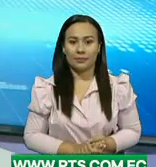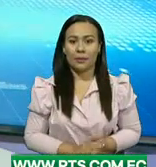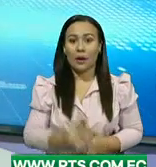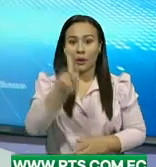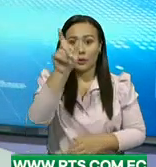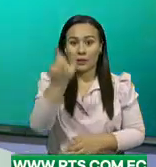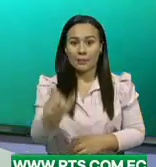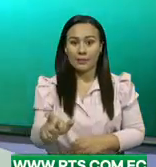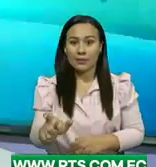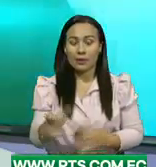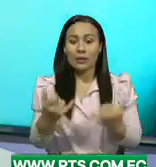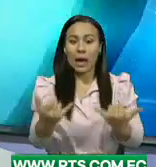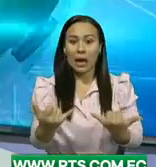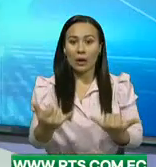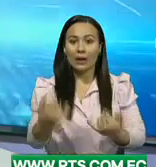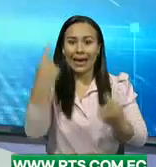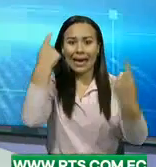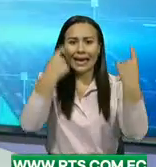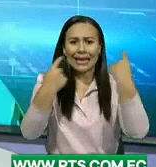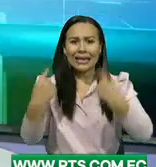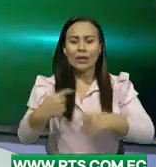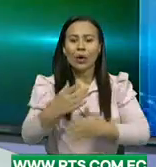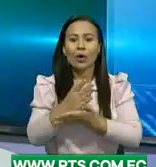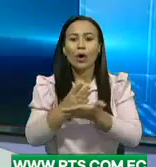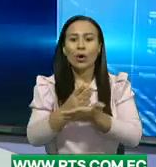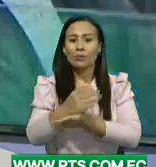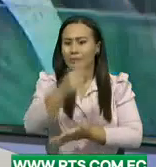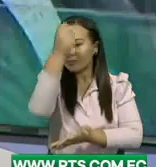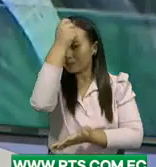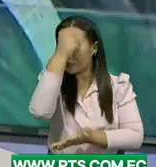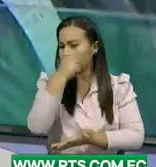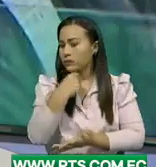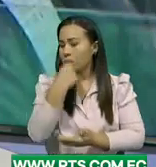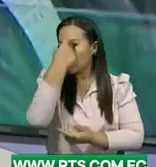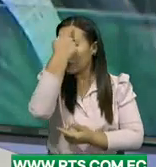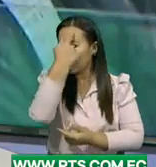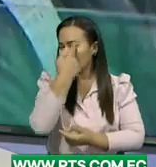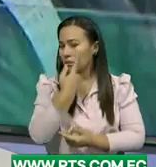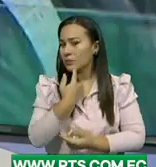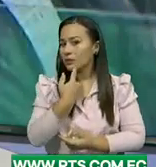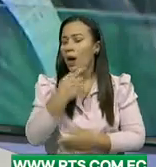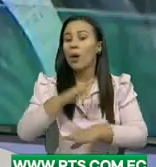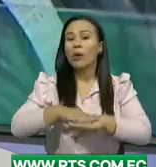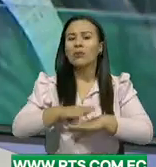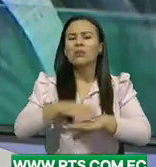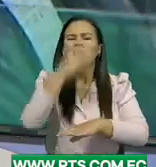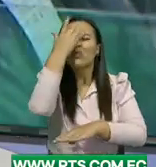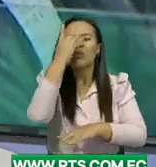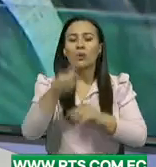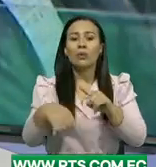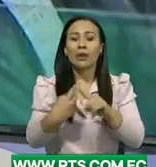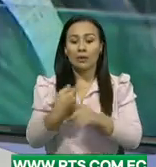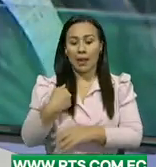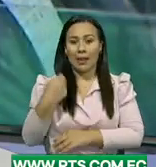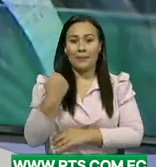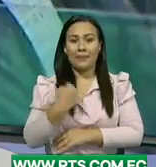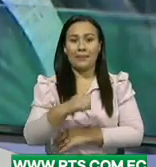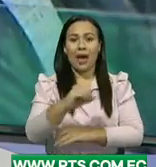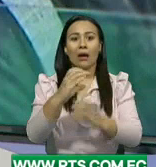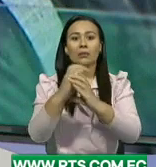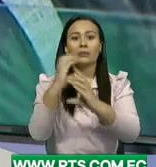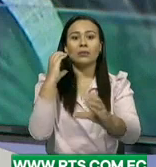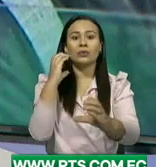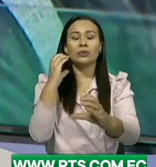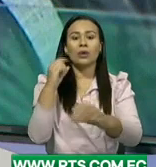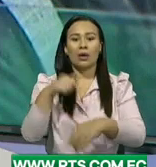Un ciudadano resultó herido con un corte a la altura de la mejilla izquierda. El suceso ocurrió cuando viajaba en un bus de